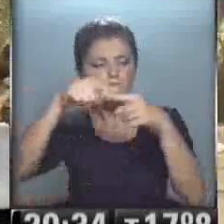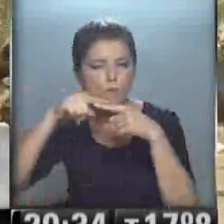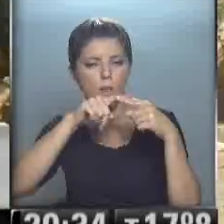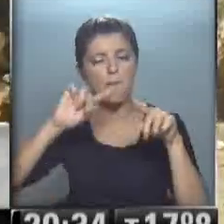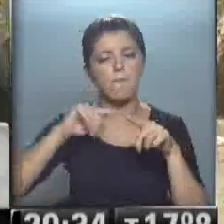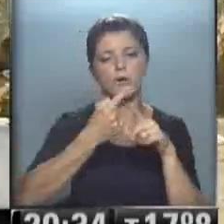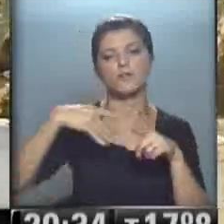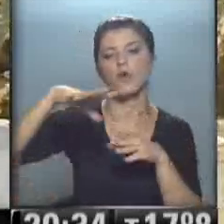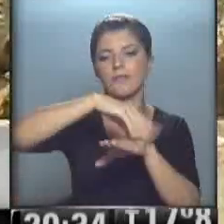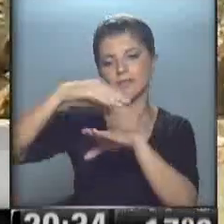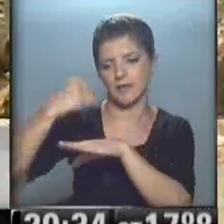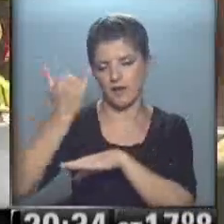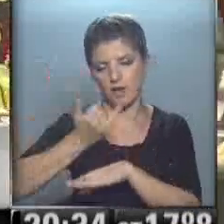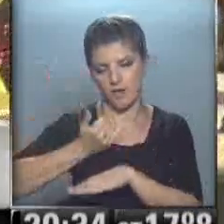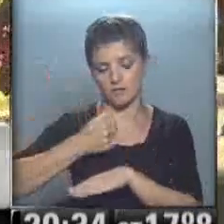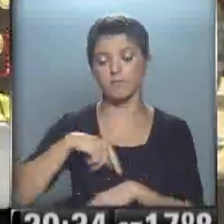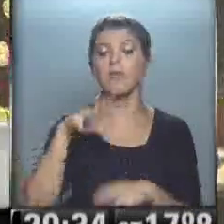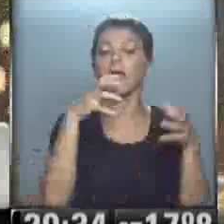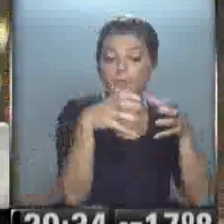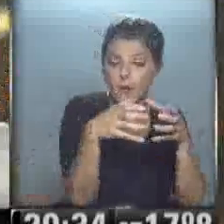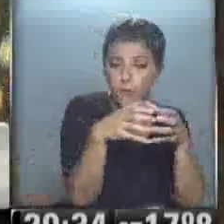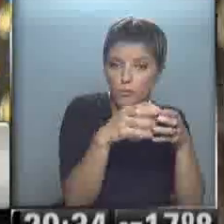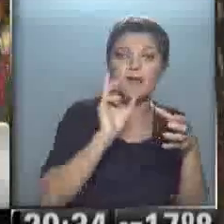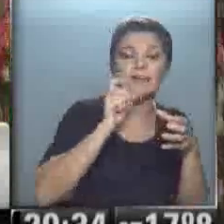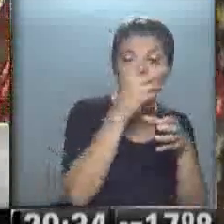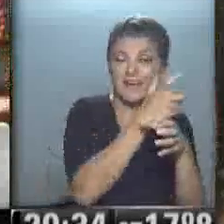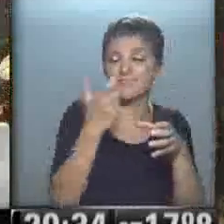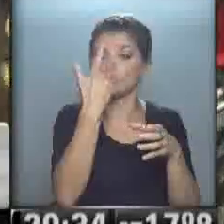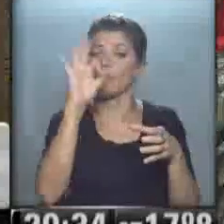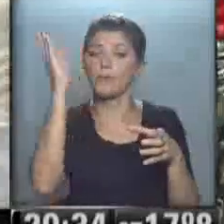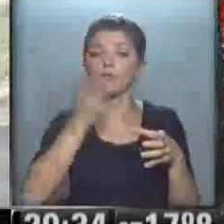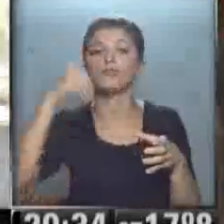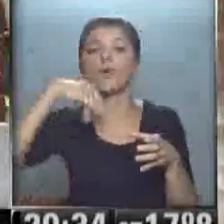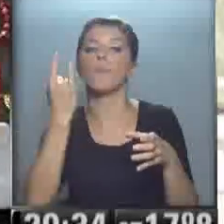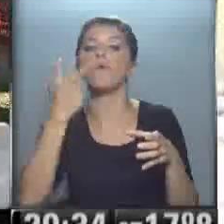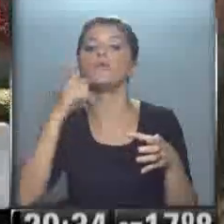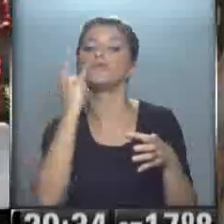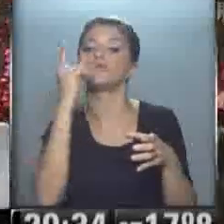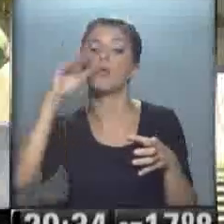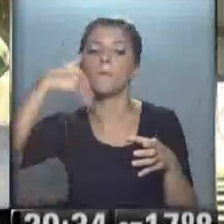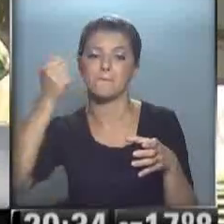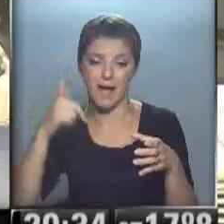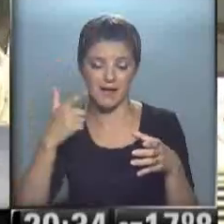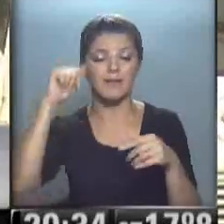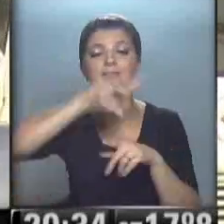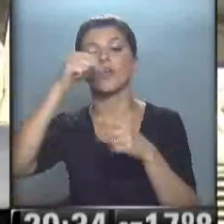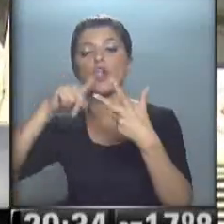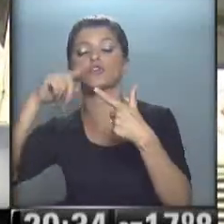territoriales. Alrededor del 50% de la población es musulmana, el 48% cristiana y